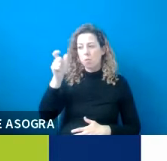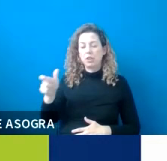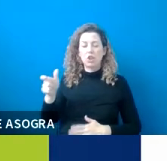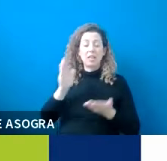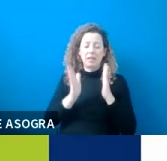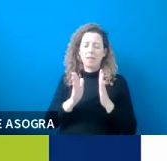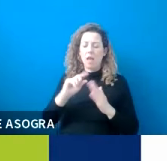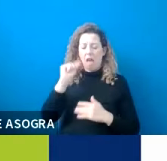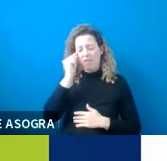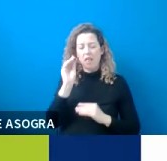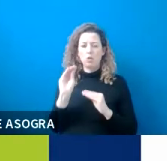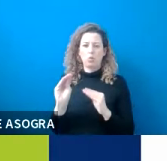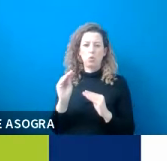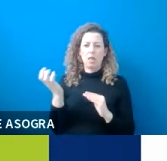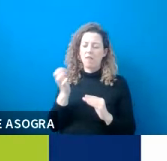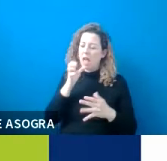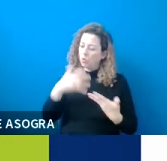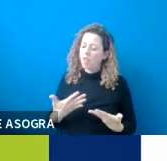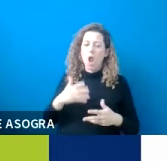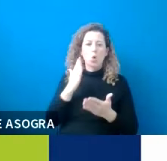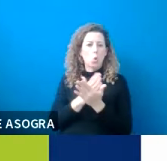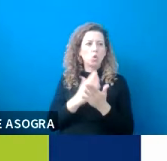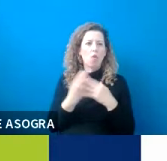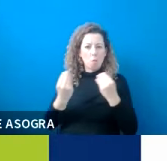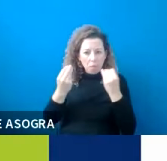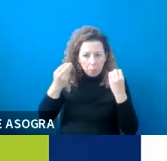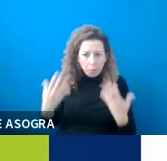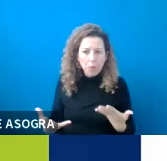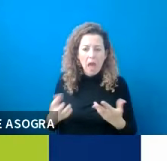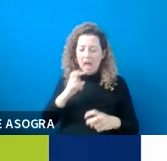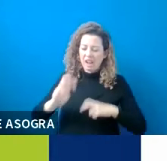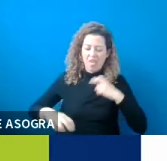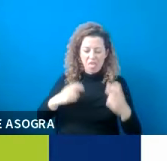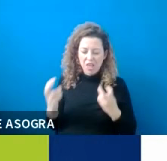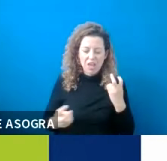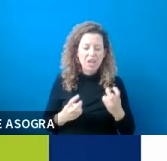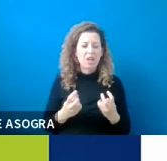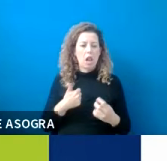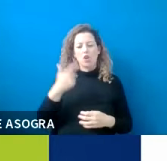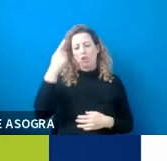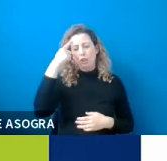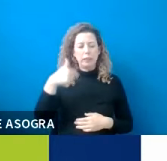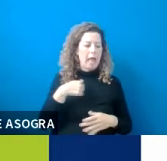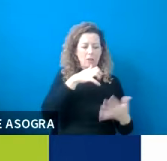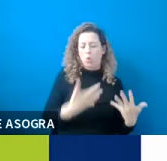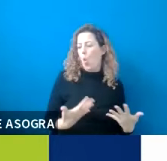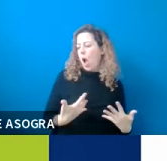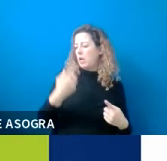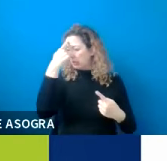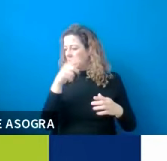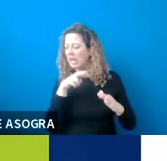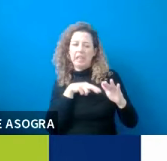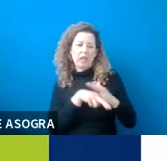importante actualizarse, es muy importante conocer todo lo que se está haciendo, cuáles son las prácticas basadas en la evidencia, saber